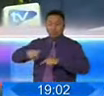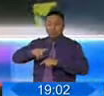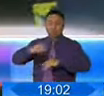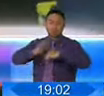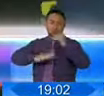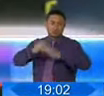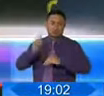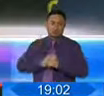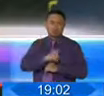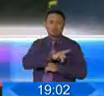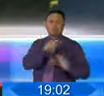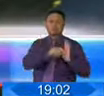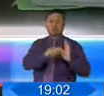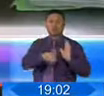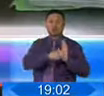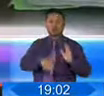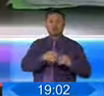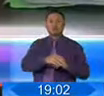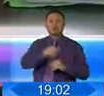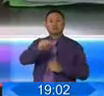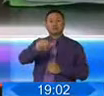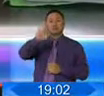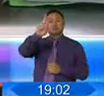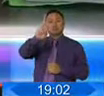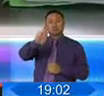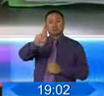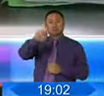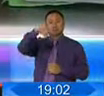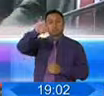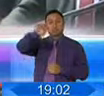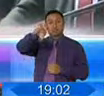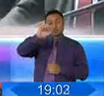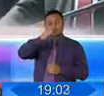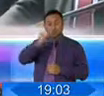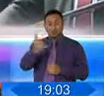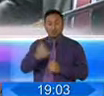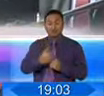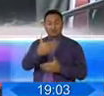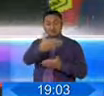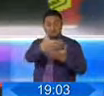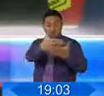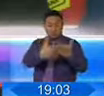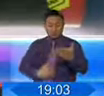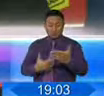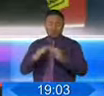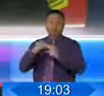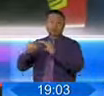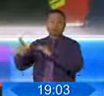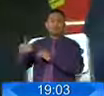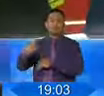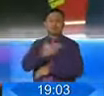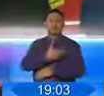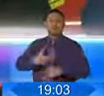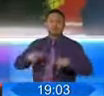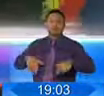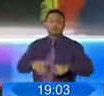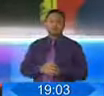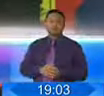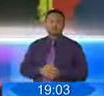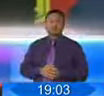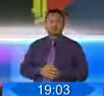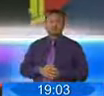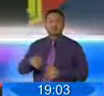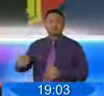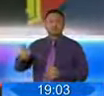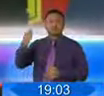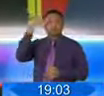al abogado Patricio Armijos, quien prepara un informe para entregar al presidente Lenín Moreno. Que él conozca de buena fuente cómo